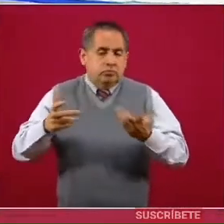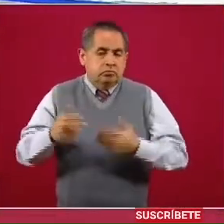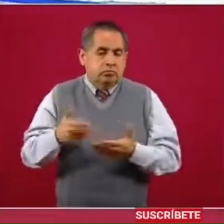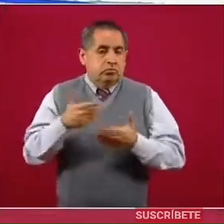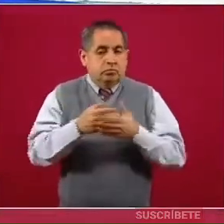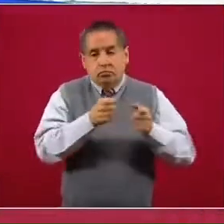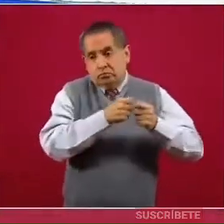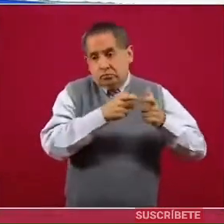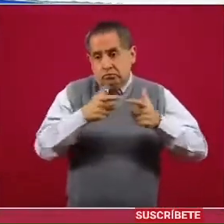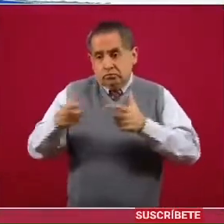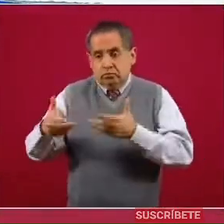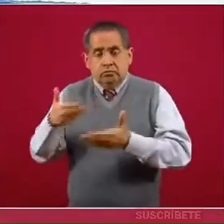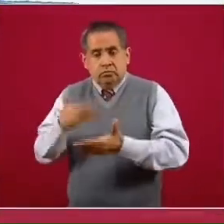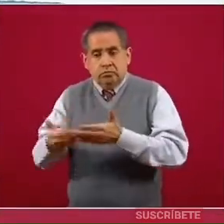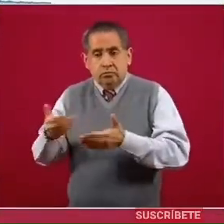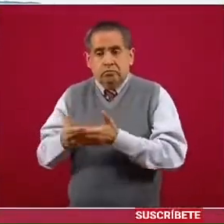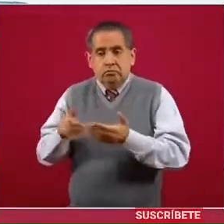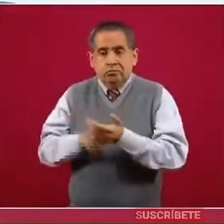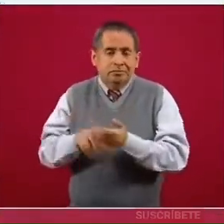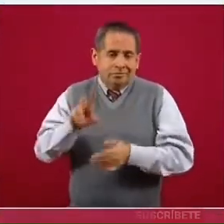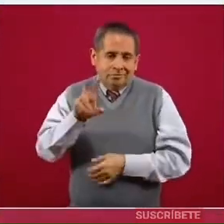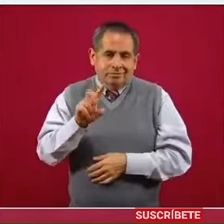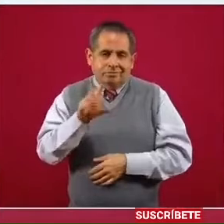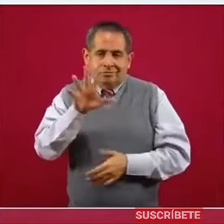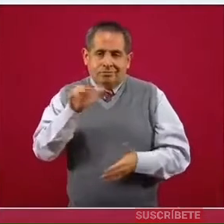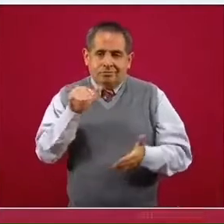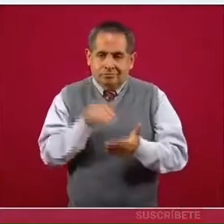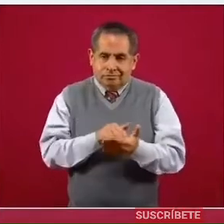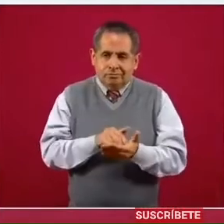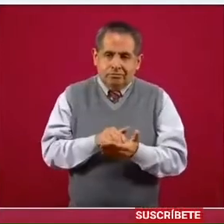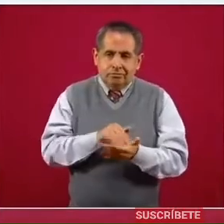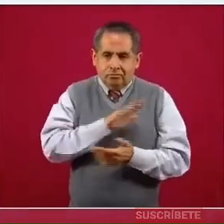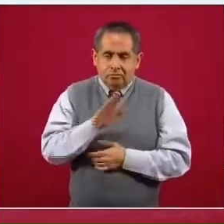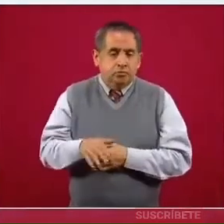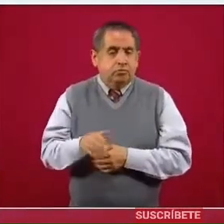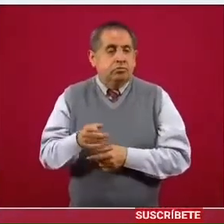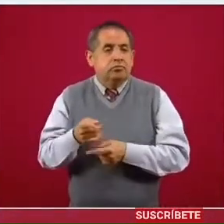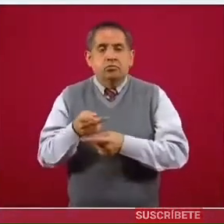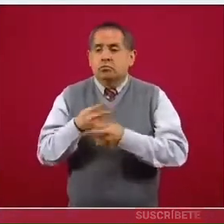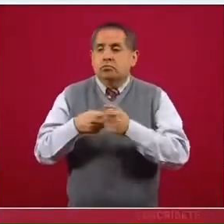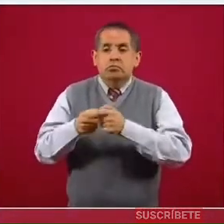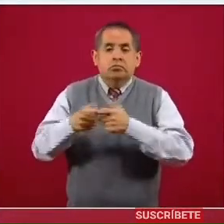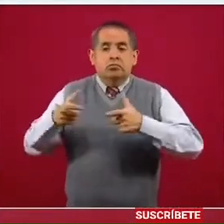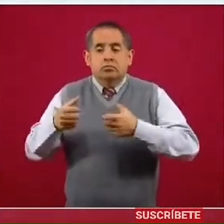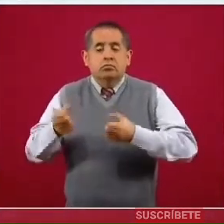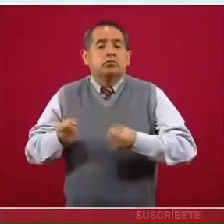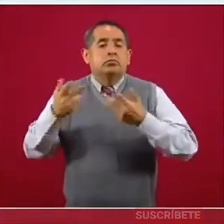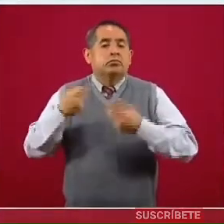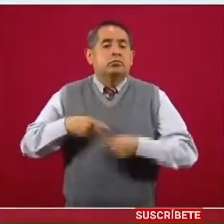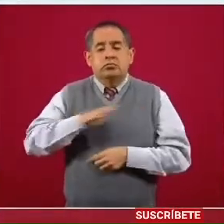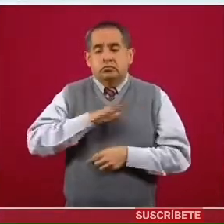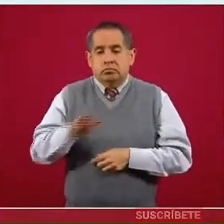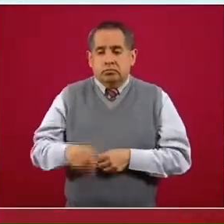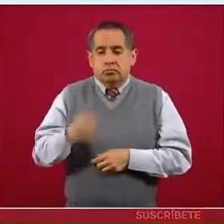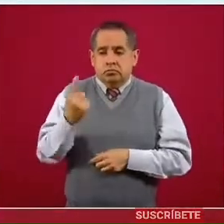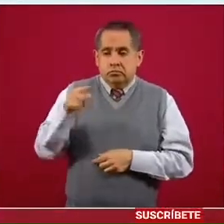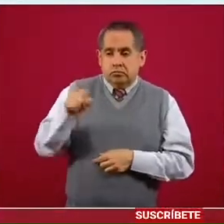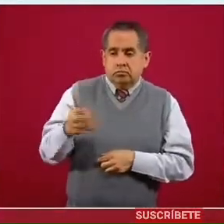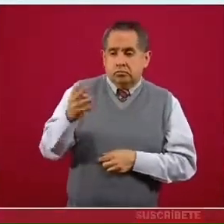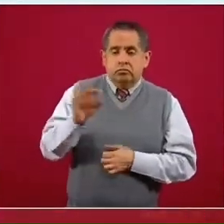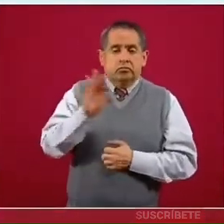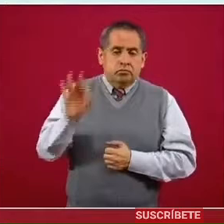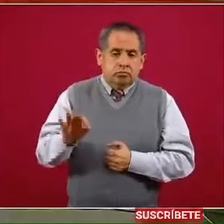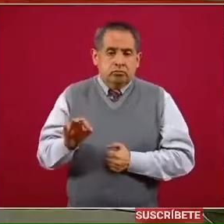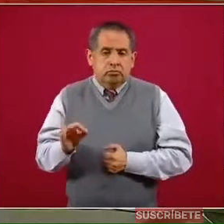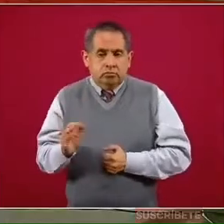ido aumentando, tenemos hoy más de 35,000 y crecen a 1.4%. Entonces, la